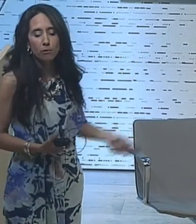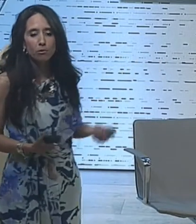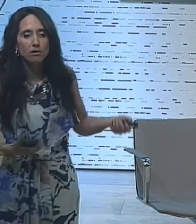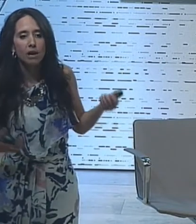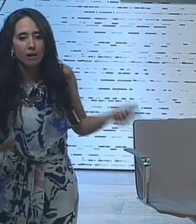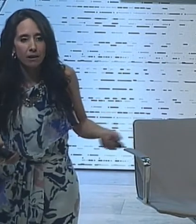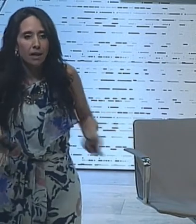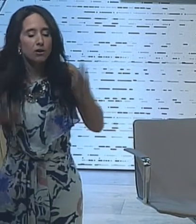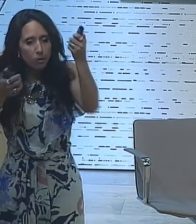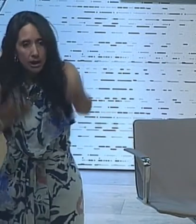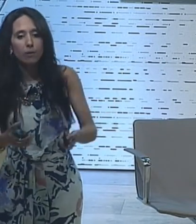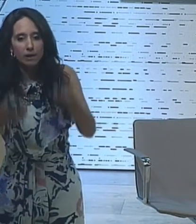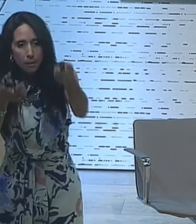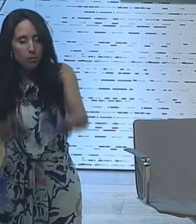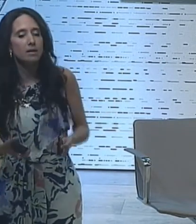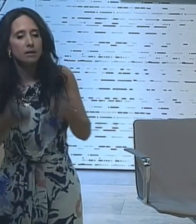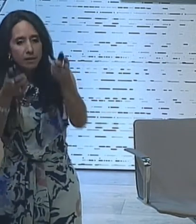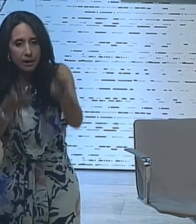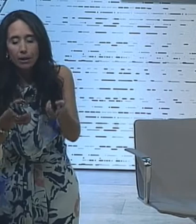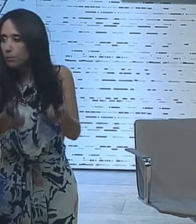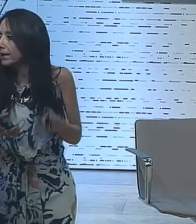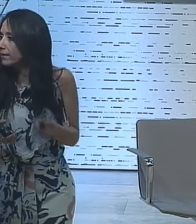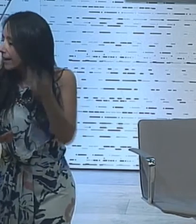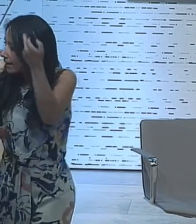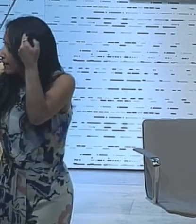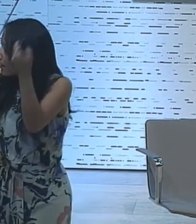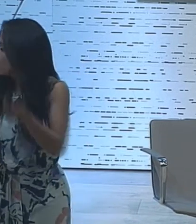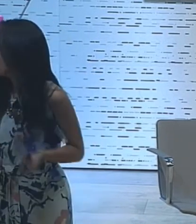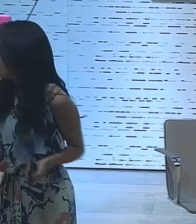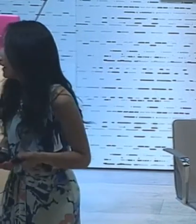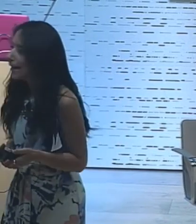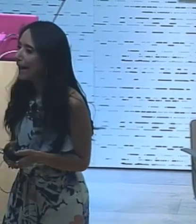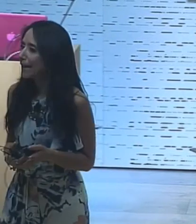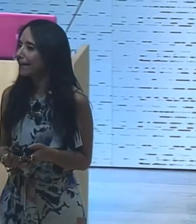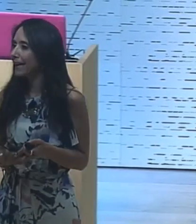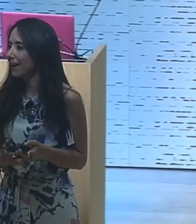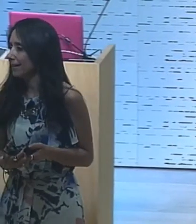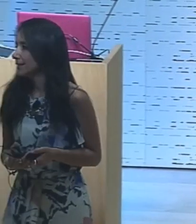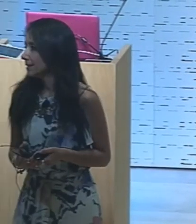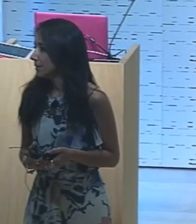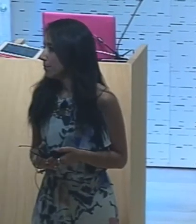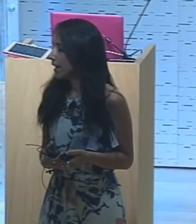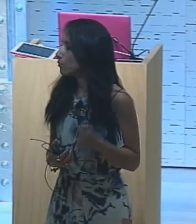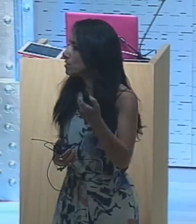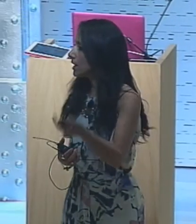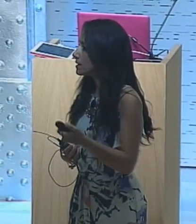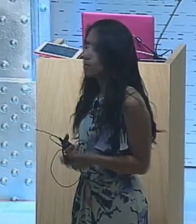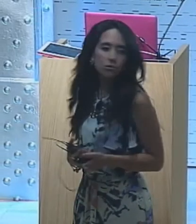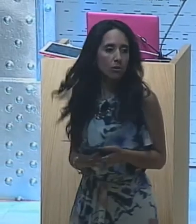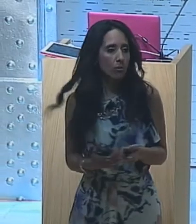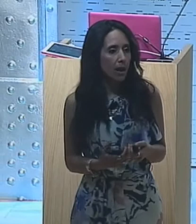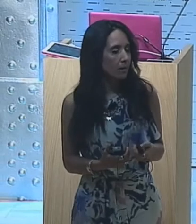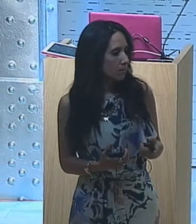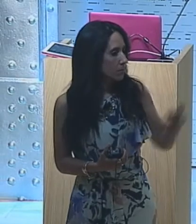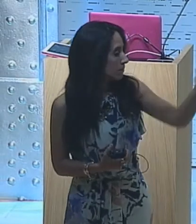sucede? Que si tenemos una sola red y yo quiero que te memorices y quiero utilizar esa única carretera para que tú llegues